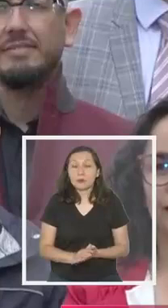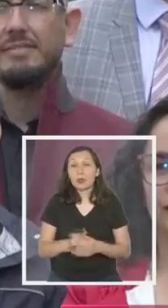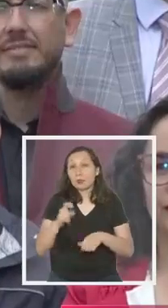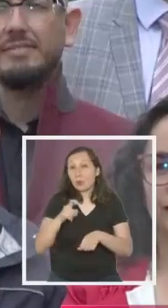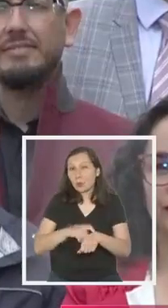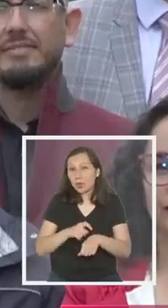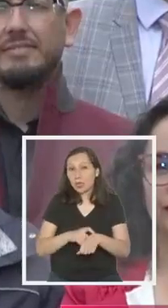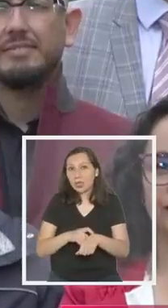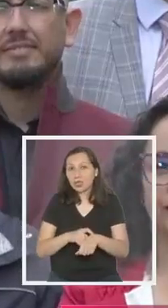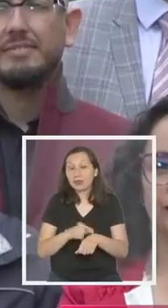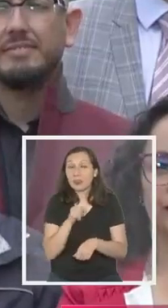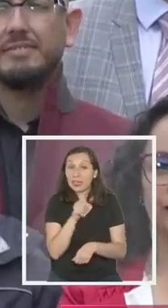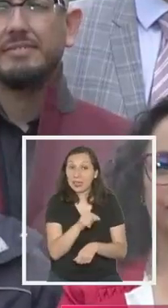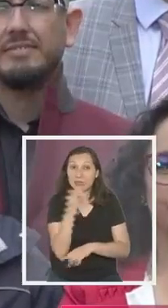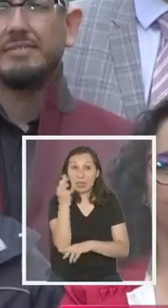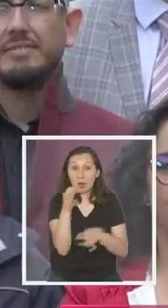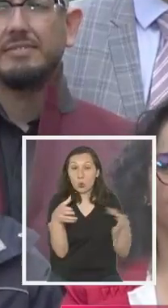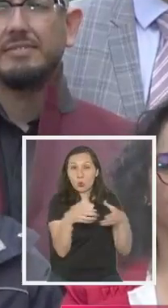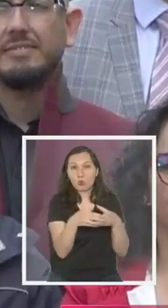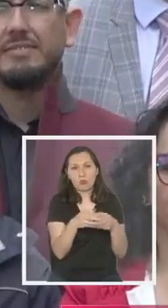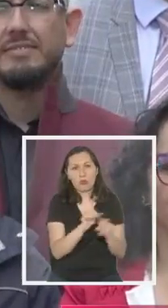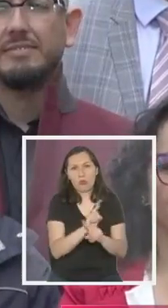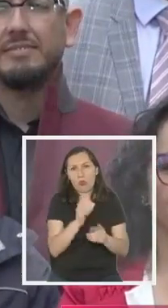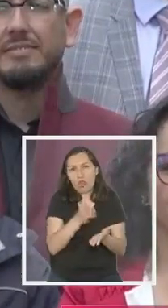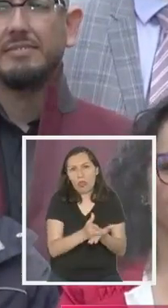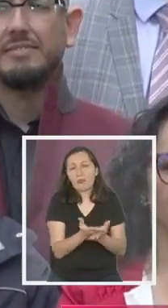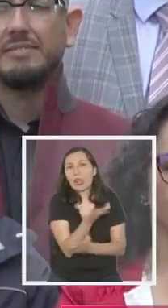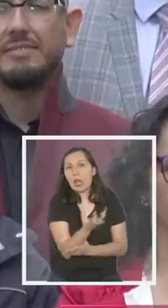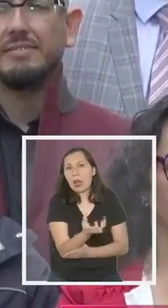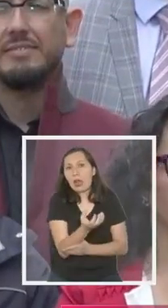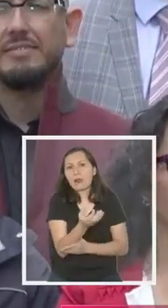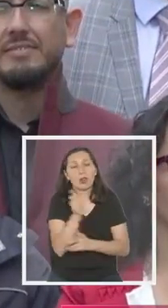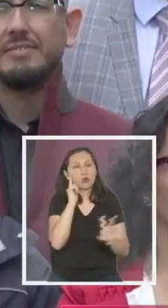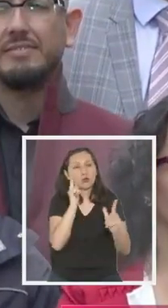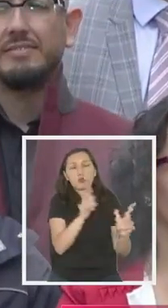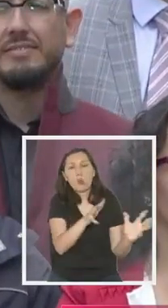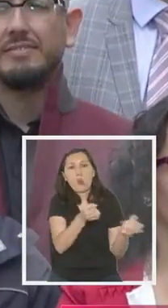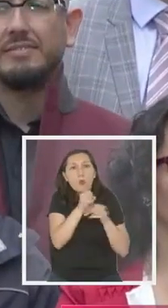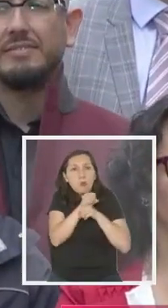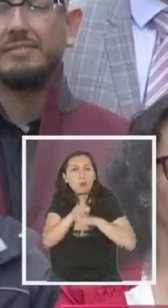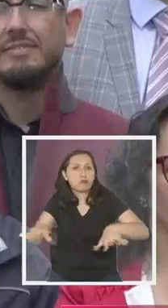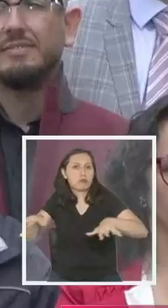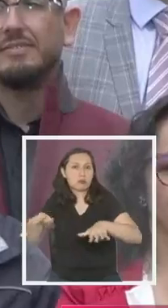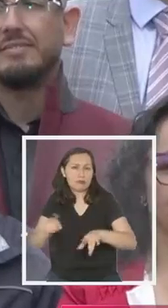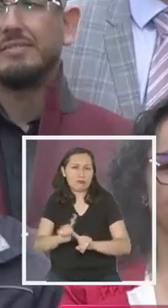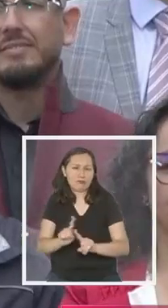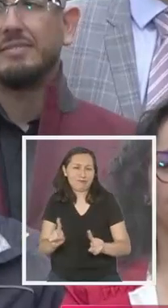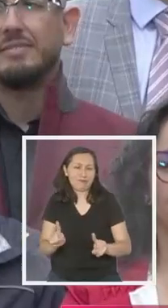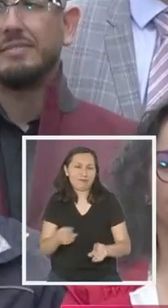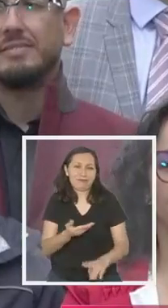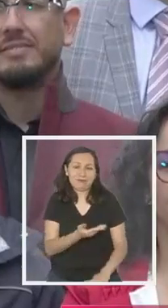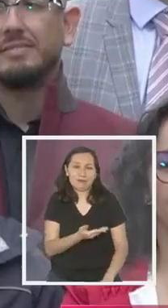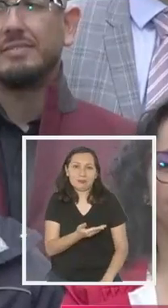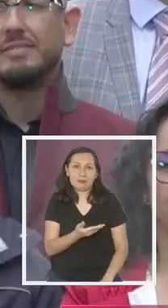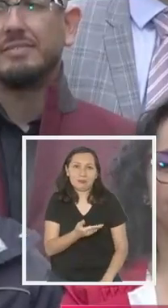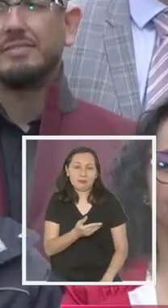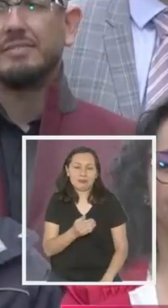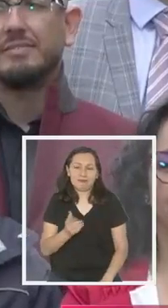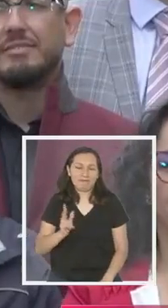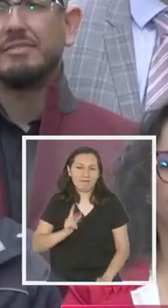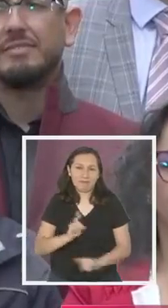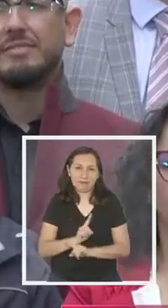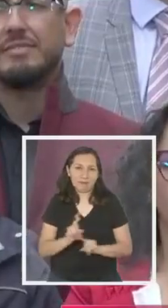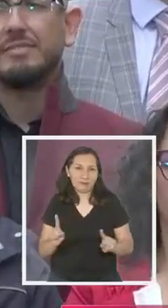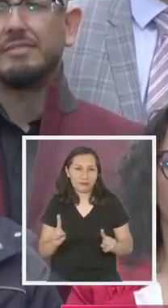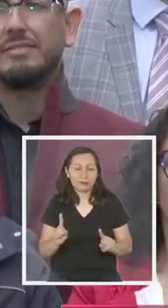instancias como esas no se debieran grabar, filtrar, son absolutamente inapropiado que